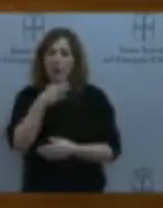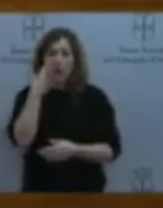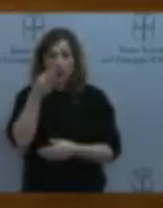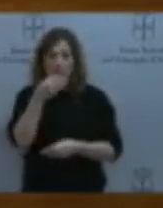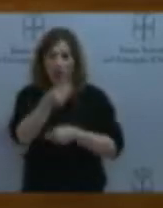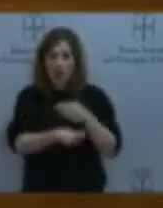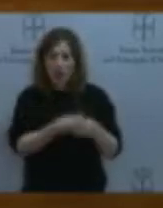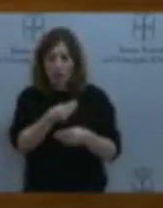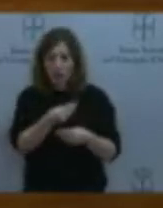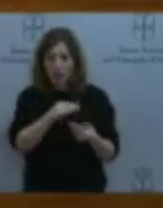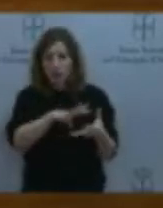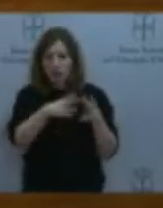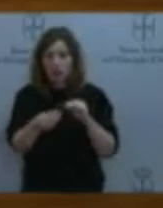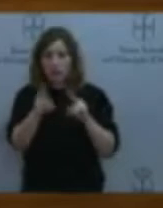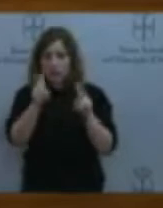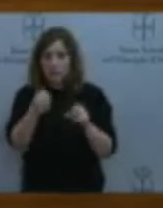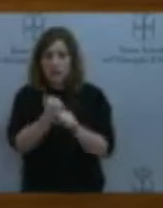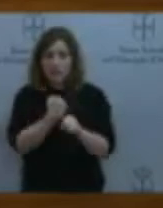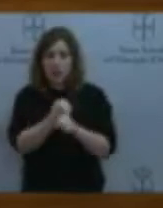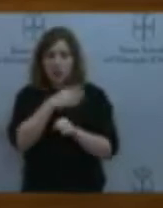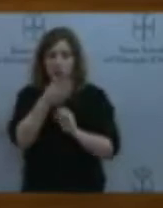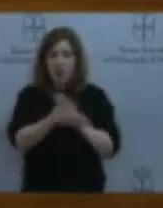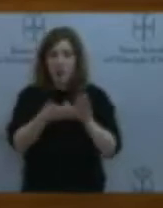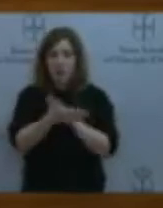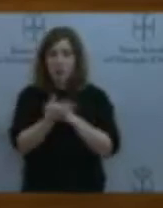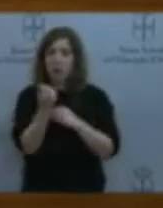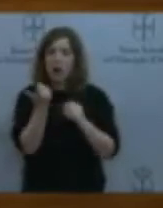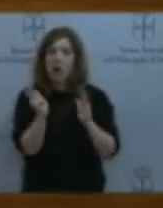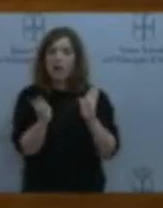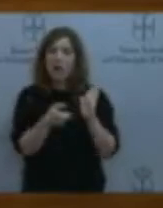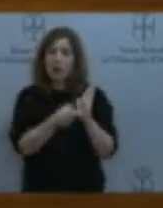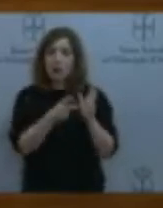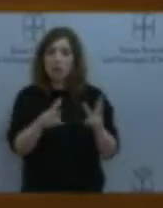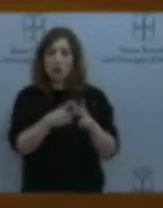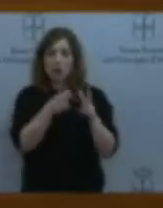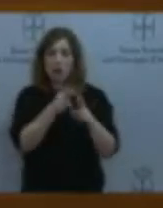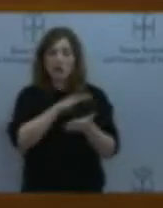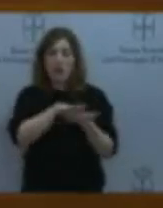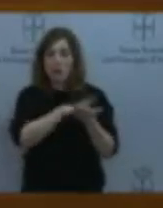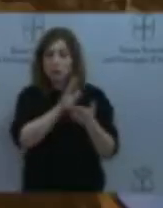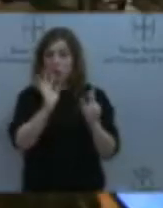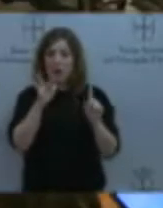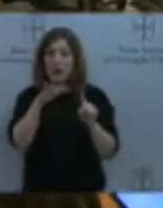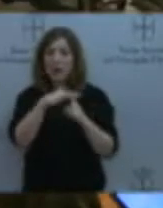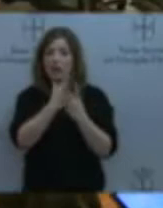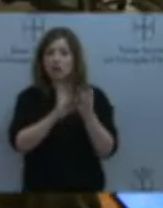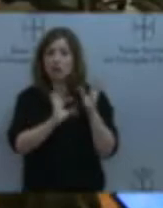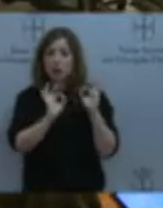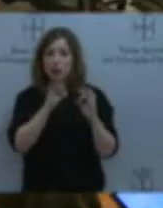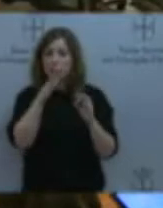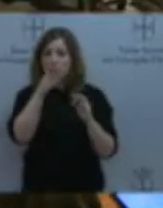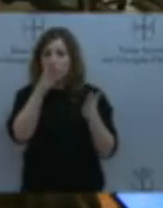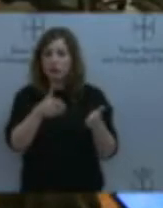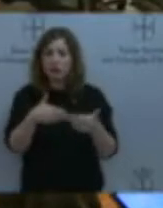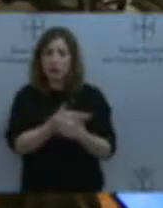aplicar en materia de empleo. Cuando hablamos de cláusulas sociales, les hablamos de casos concretos. Ustedes ofertan 100 y